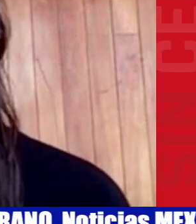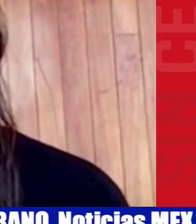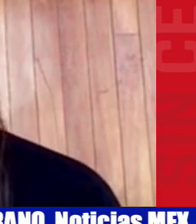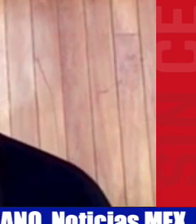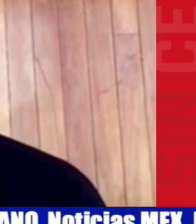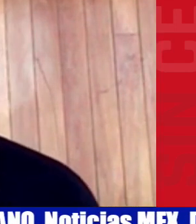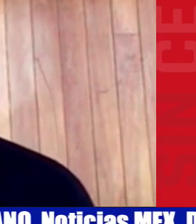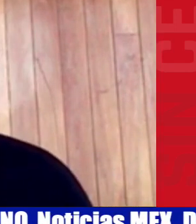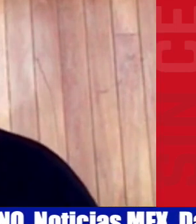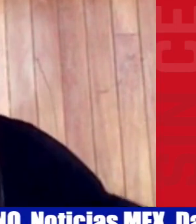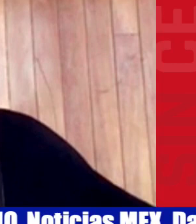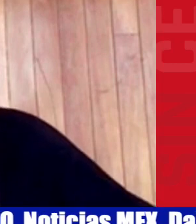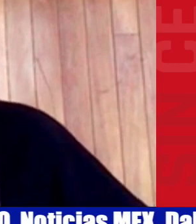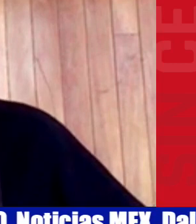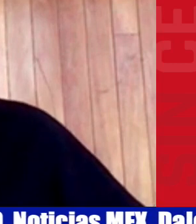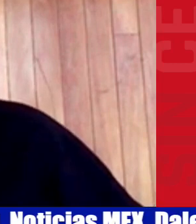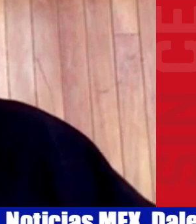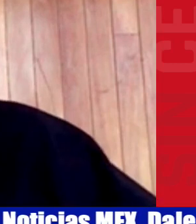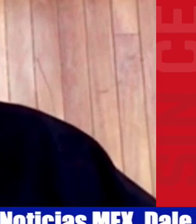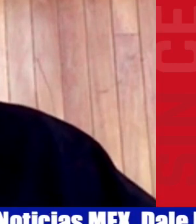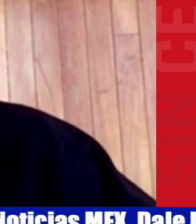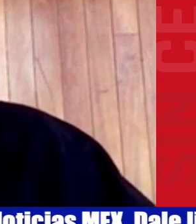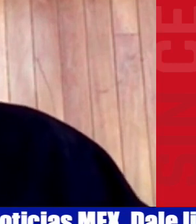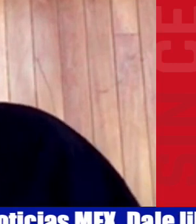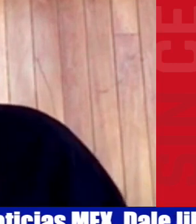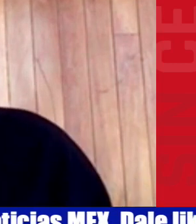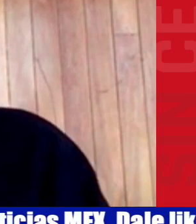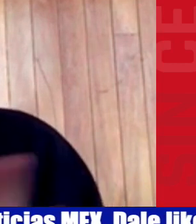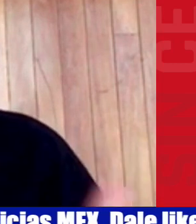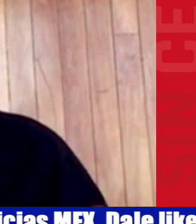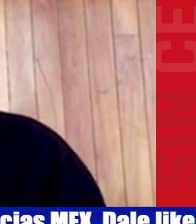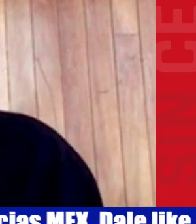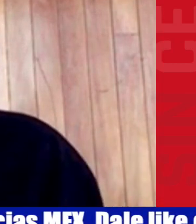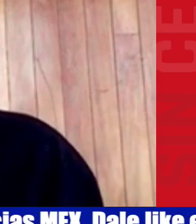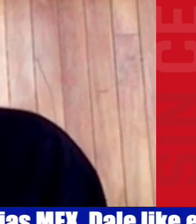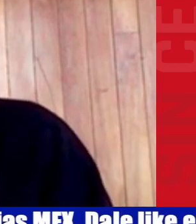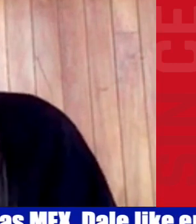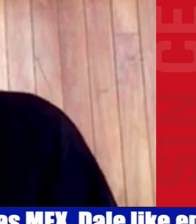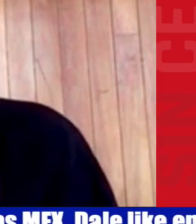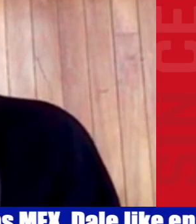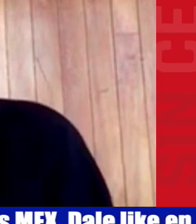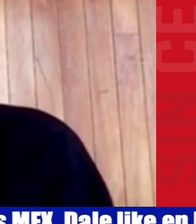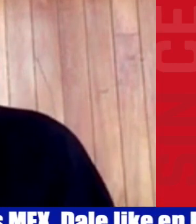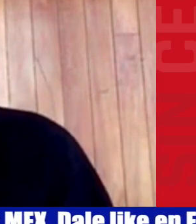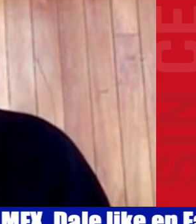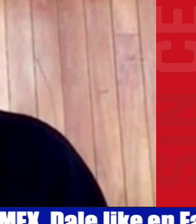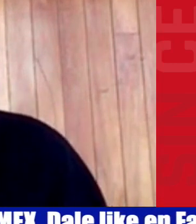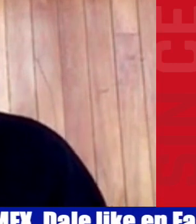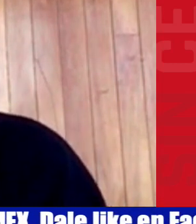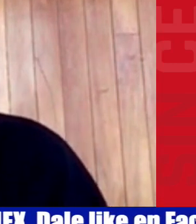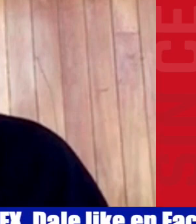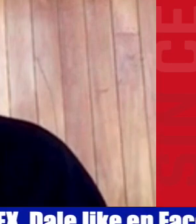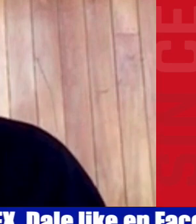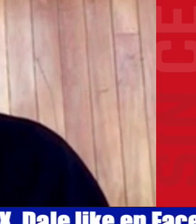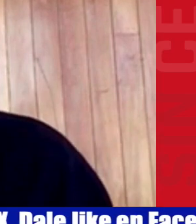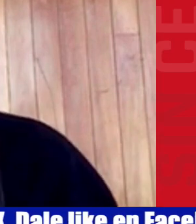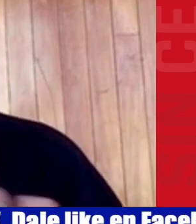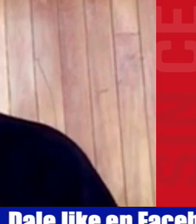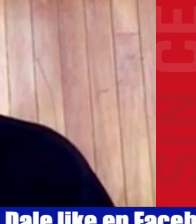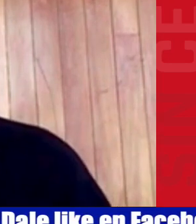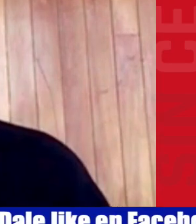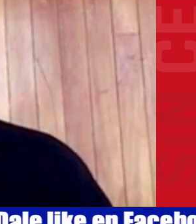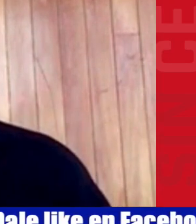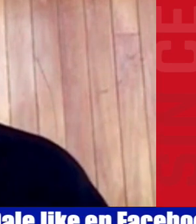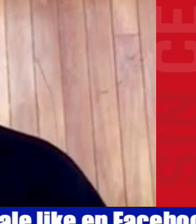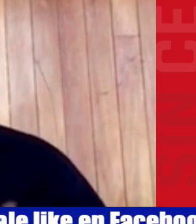tratan de traer este tema tan delicado y tan doloroso a la mañanera, que es importante, por supuesto, que se traiga y que se hable, pero que